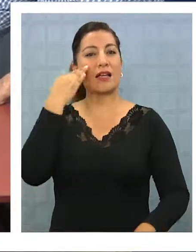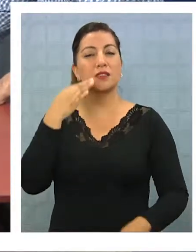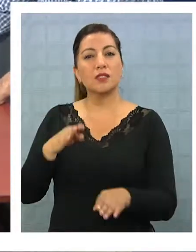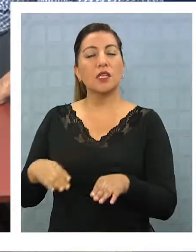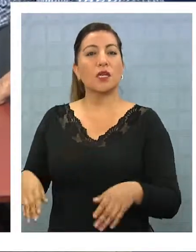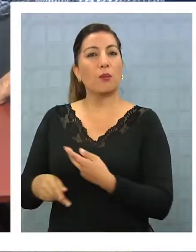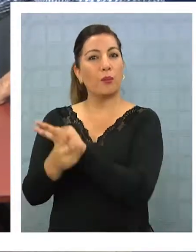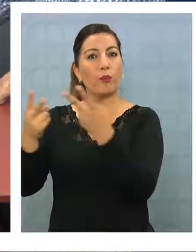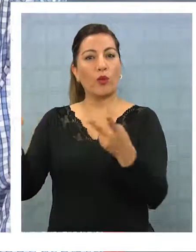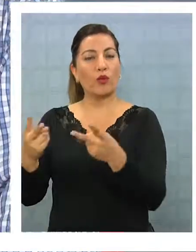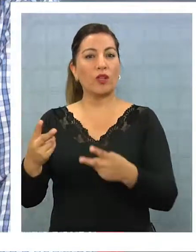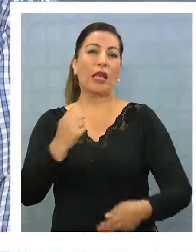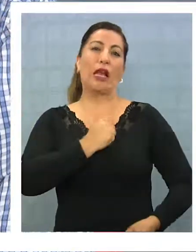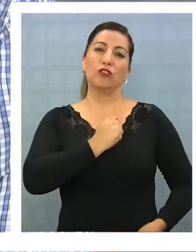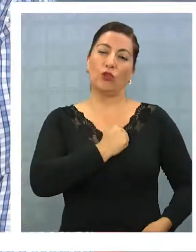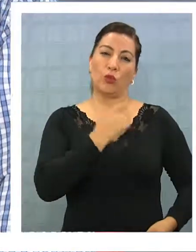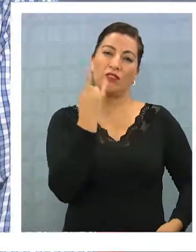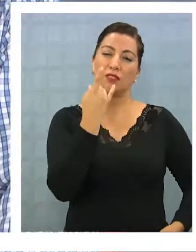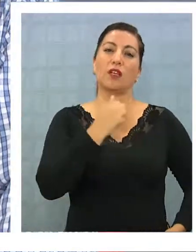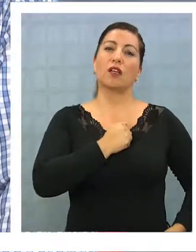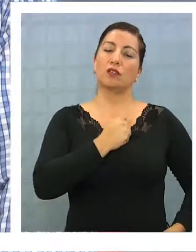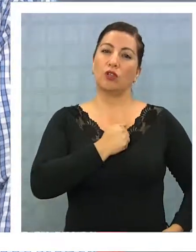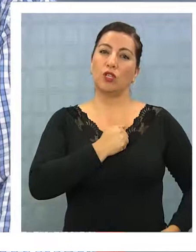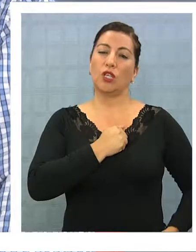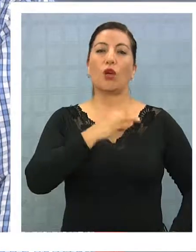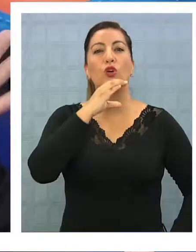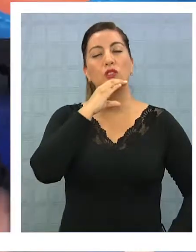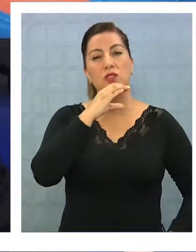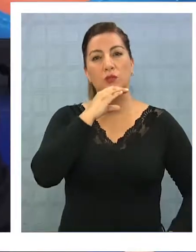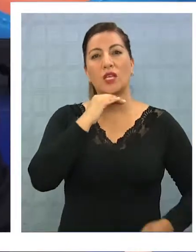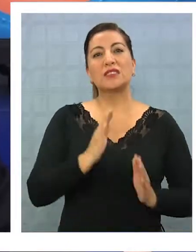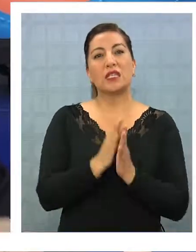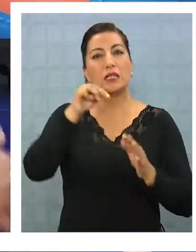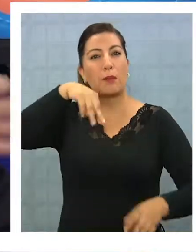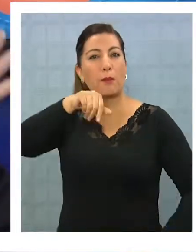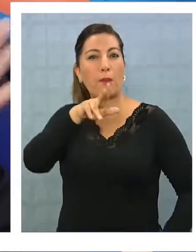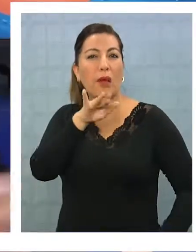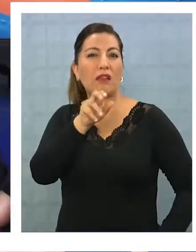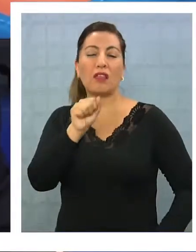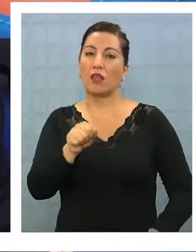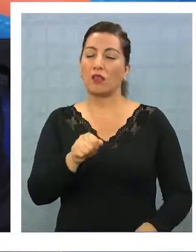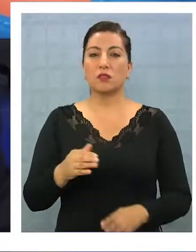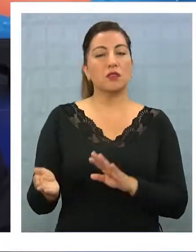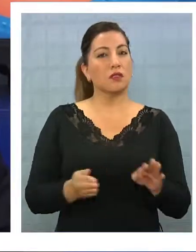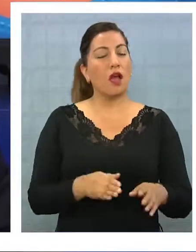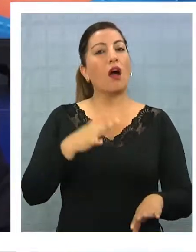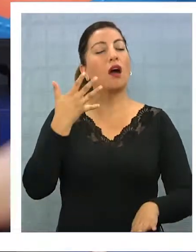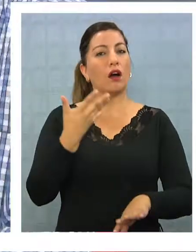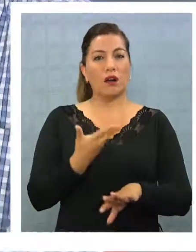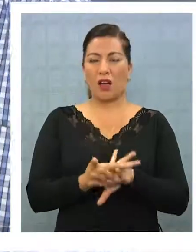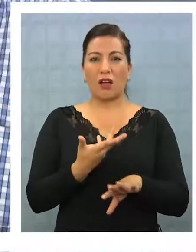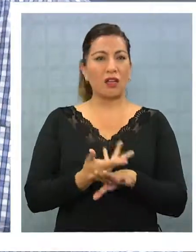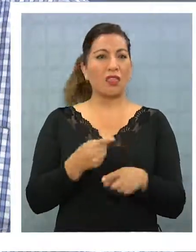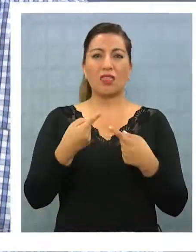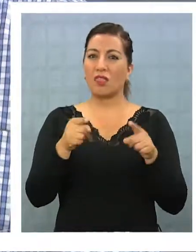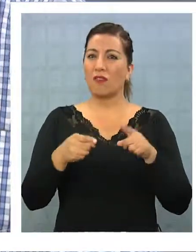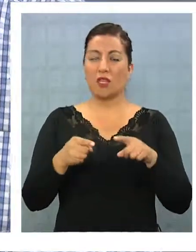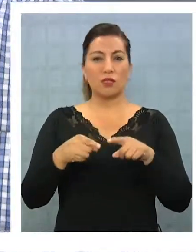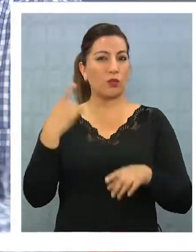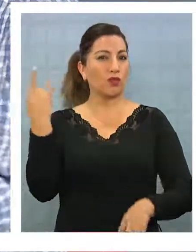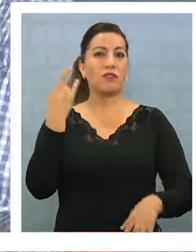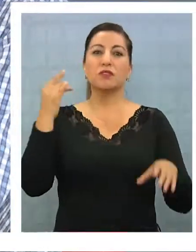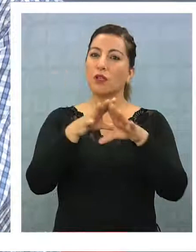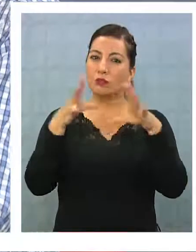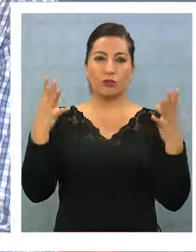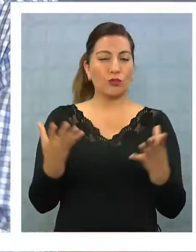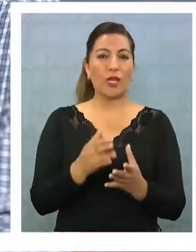como la Católica, la Universidad de Concepción, por cierto, la Universidad de Santa María, la Universidad Austral. Pero ahora entraron holding internacionales, sí,